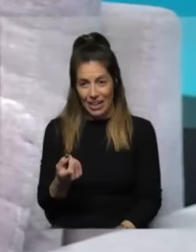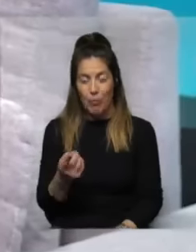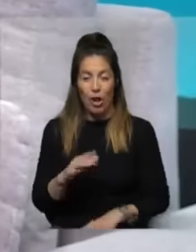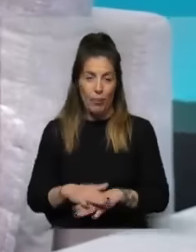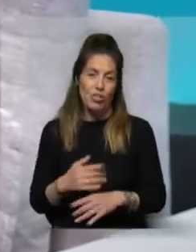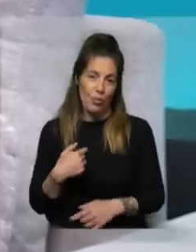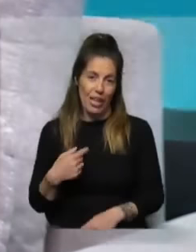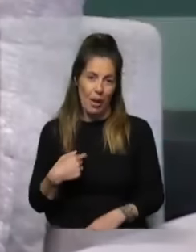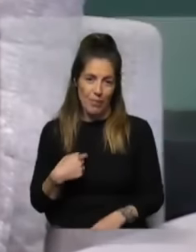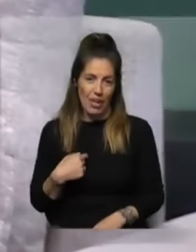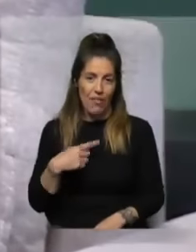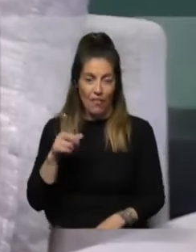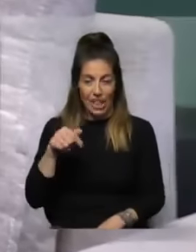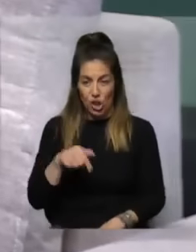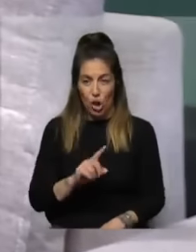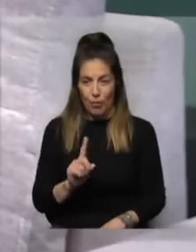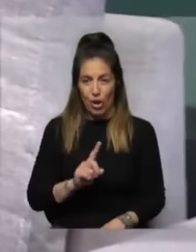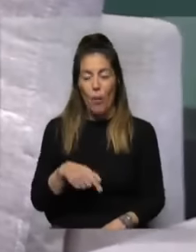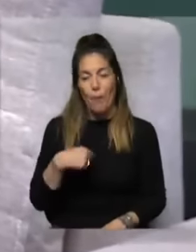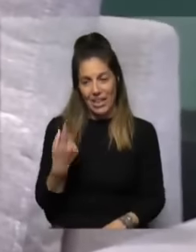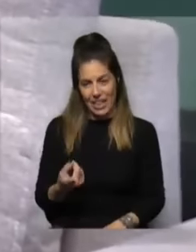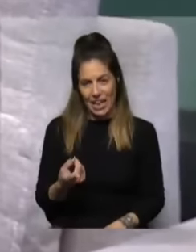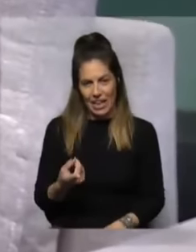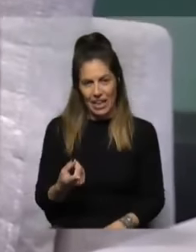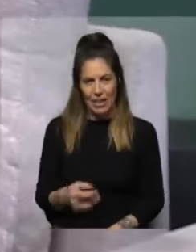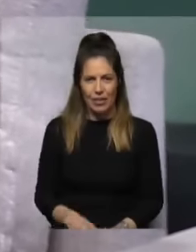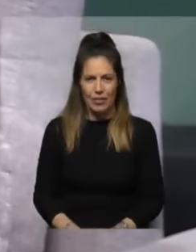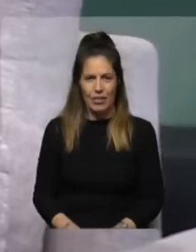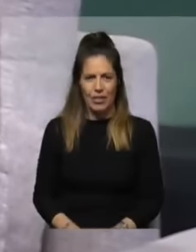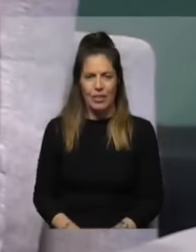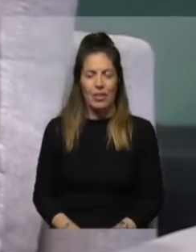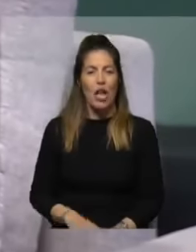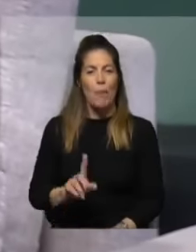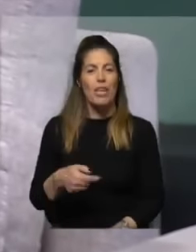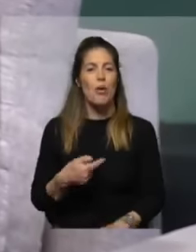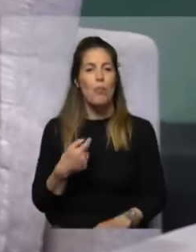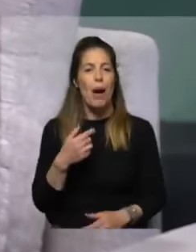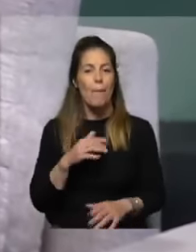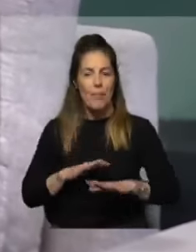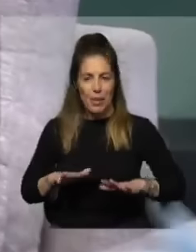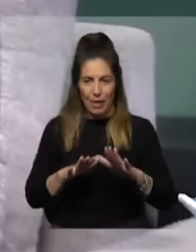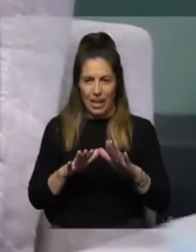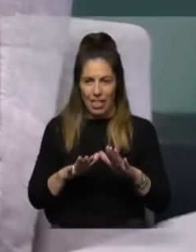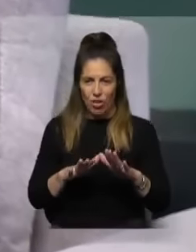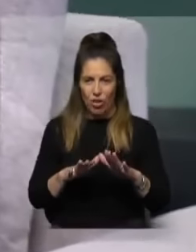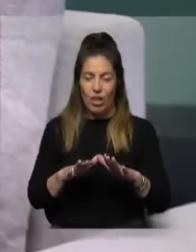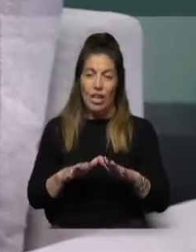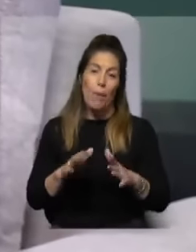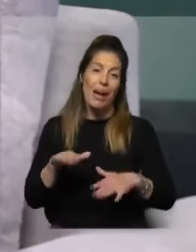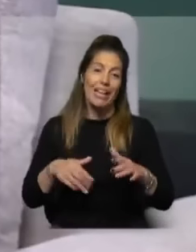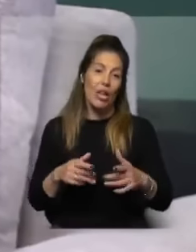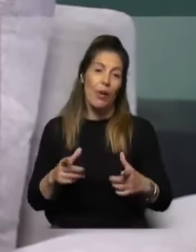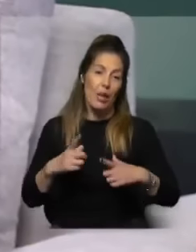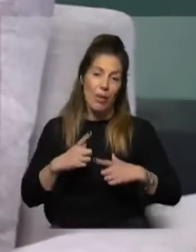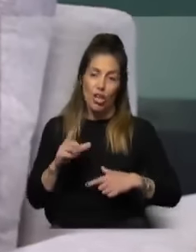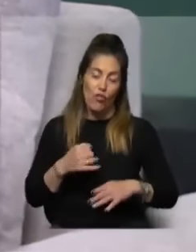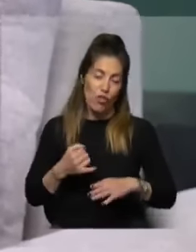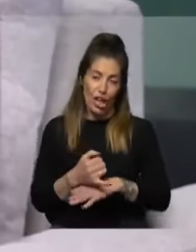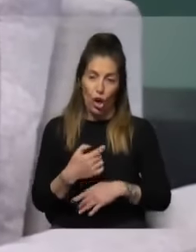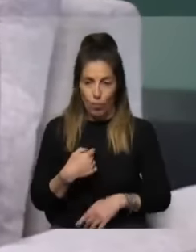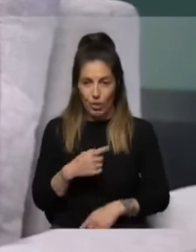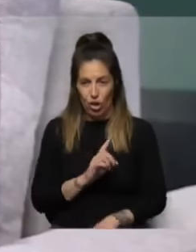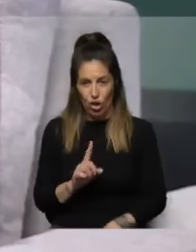No te preocupes, Dios, porque venimos más preparados para saber qué animal. Vieron eso para hoy y la gente capaz que la está esperando y fue un error mío, entonces